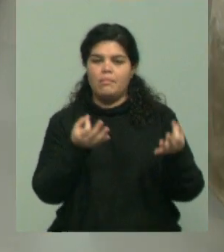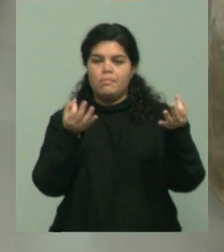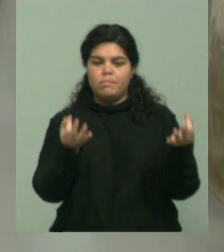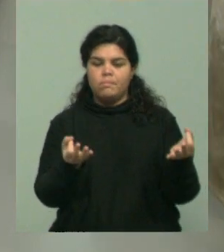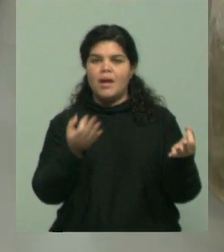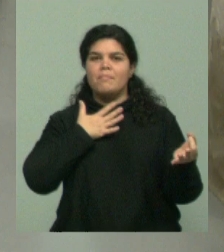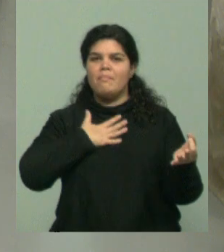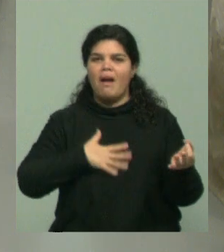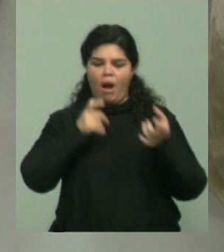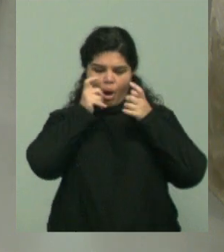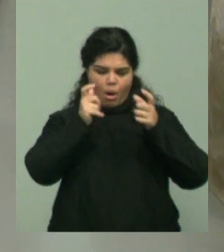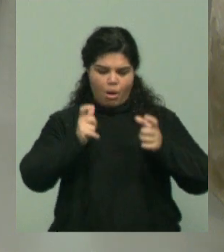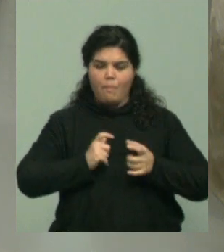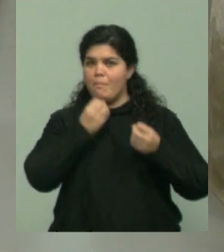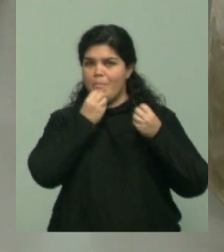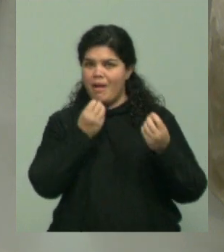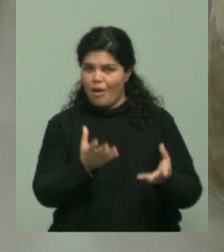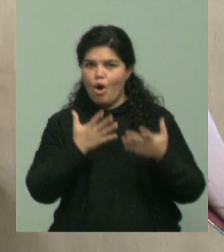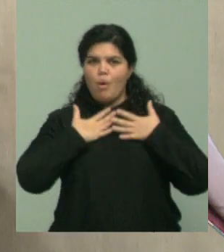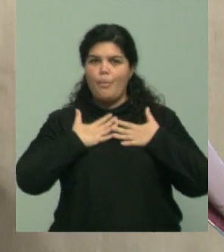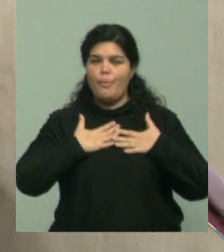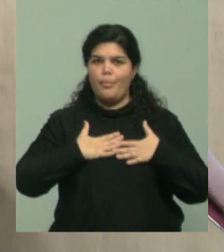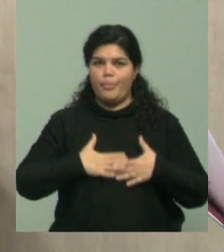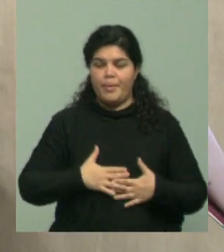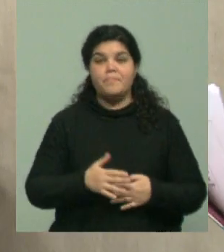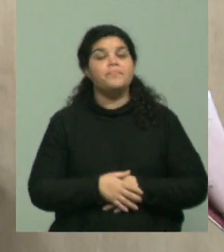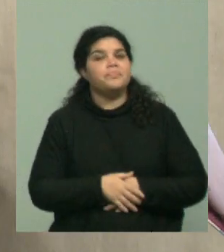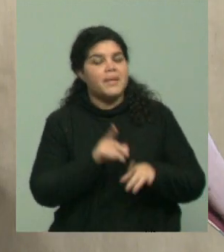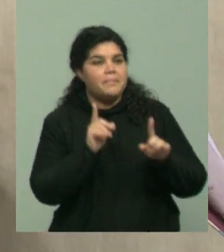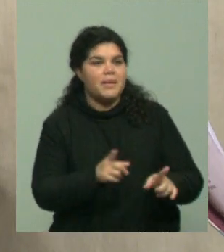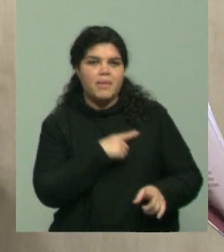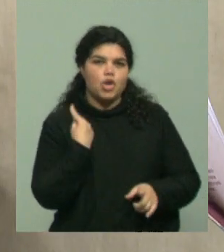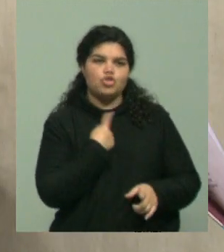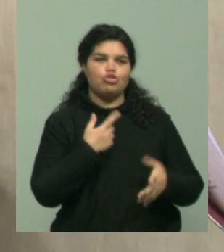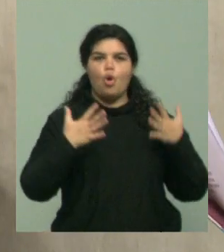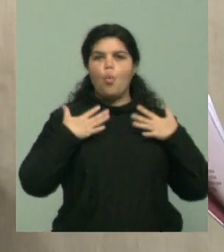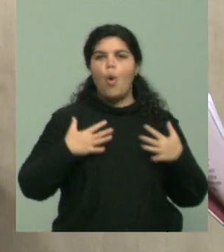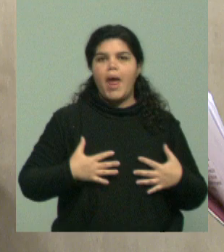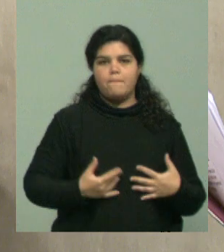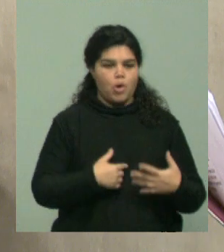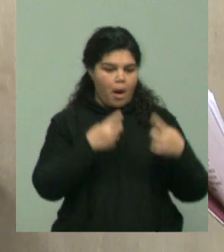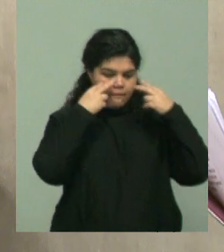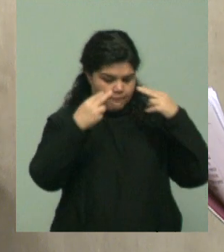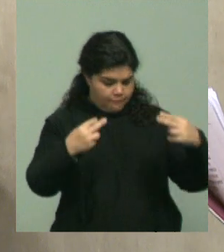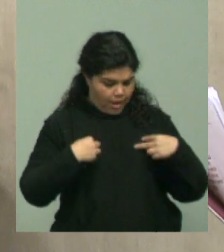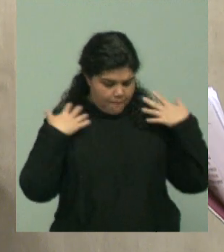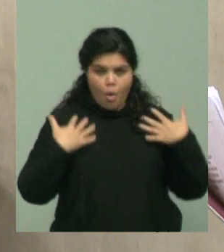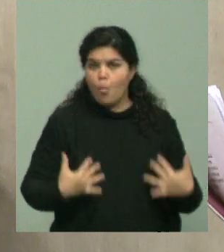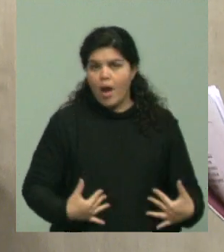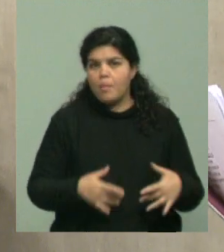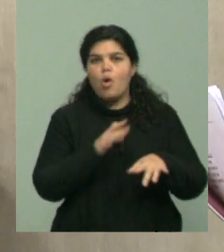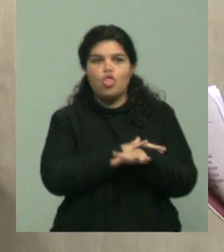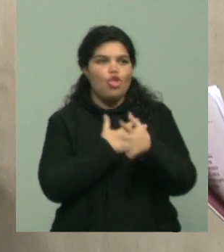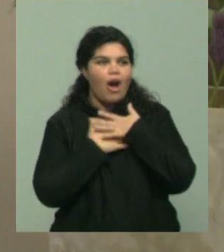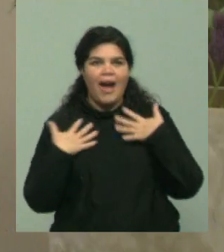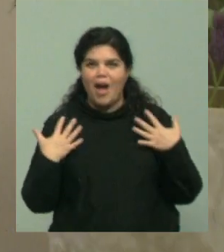cual. Sí, porque generalmente nos identificamos más con el cuerpo físico, que es lo que vemos, tocamos. Tal